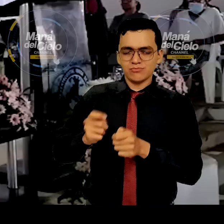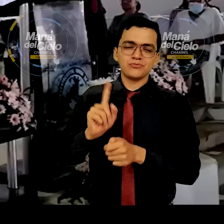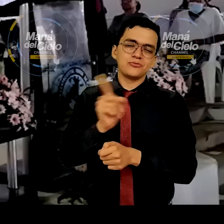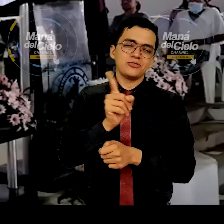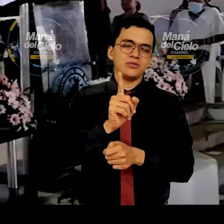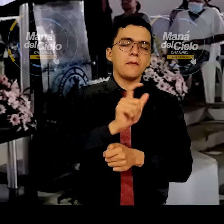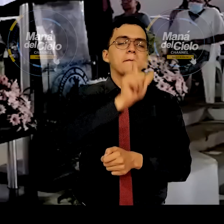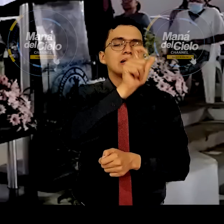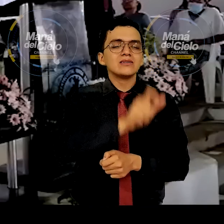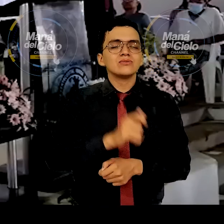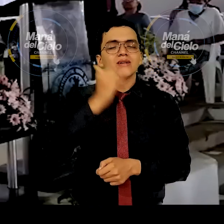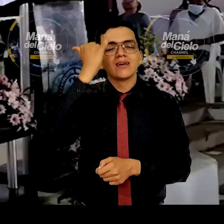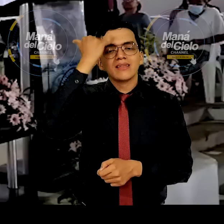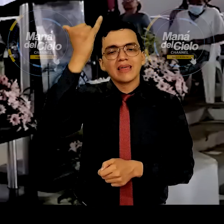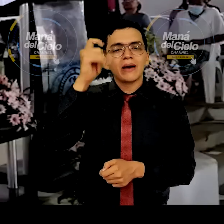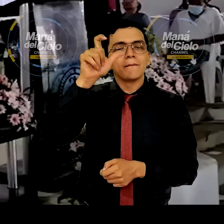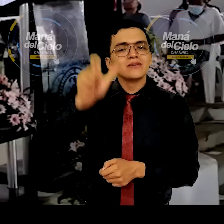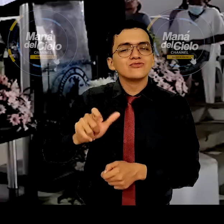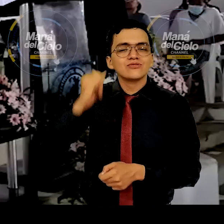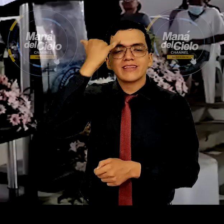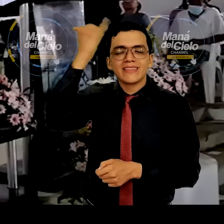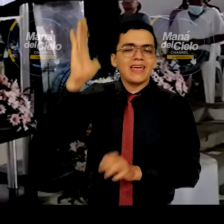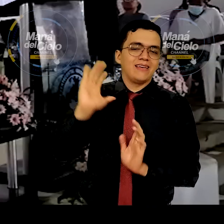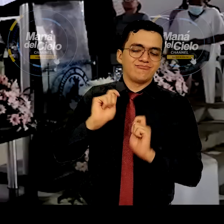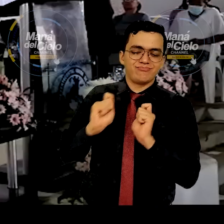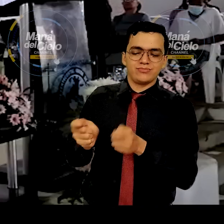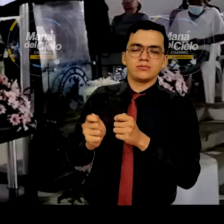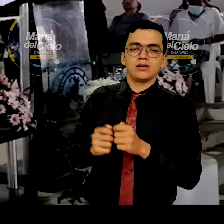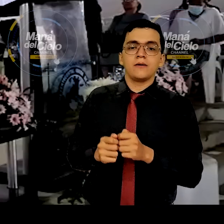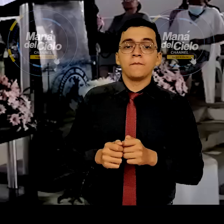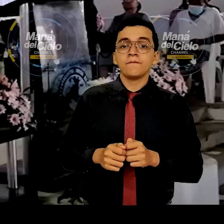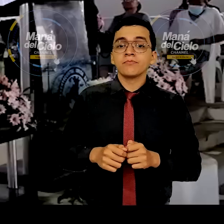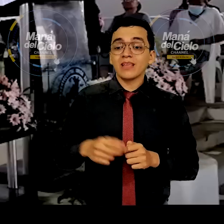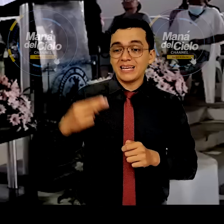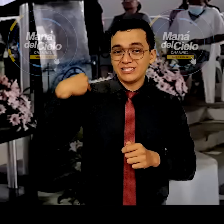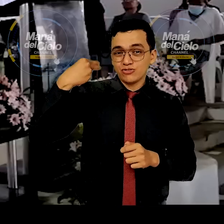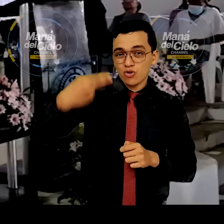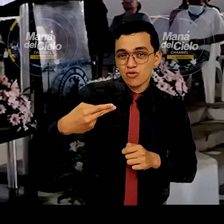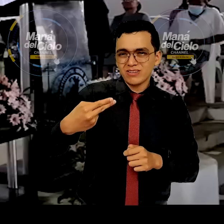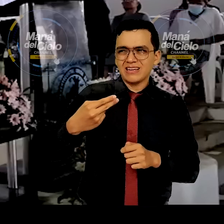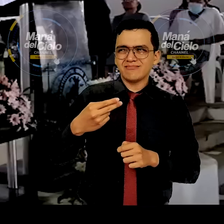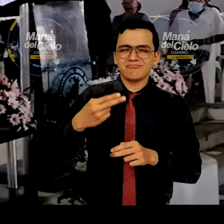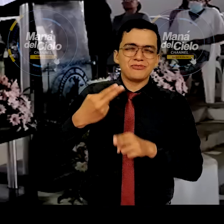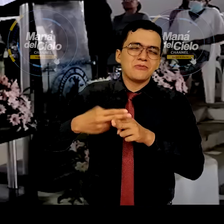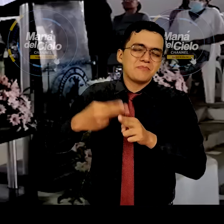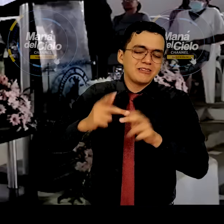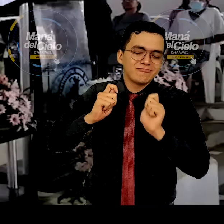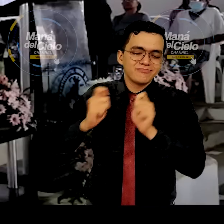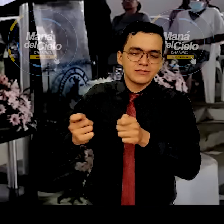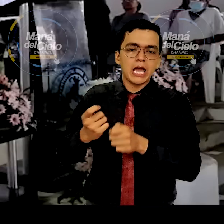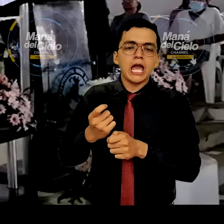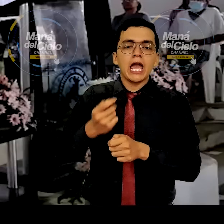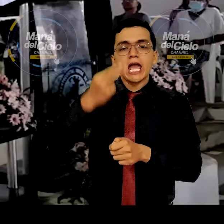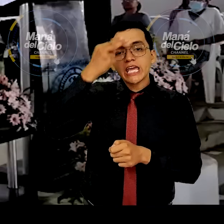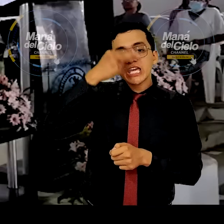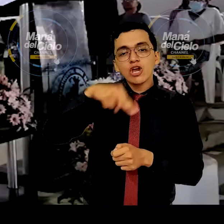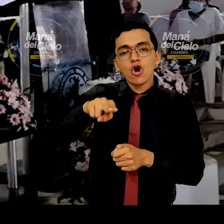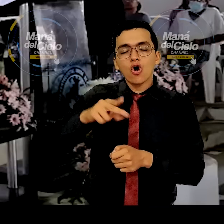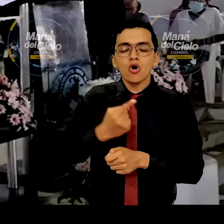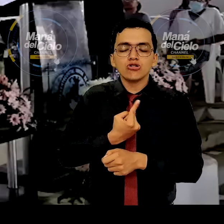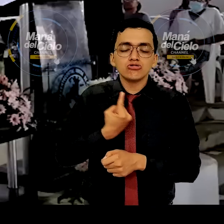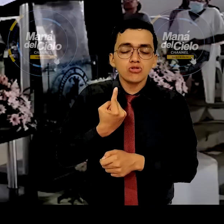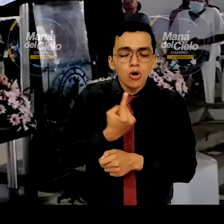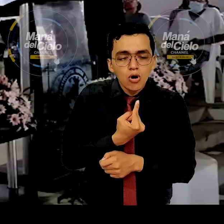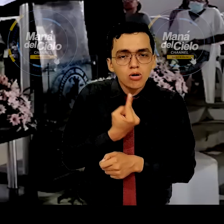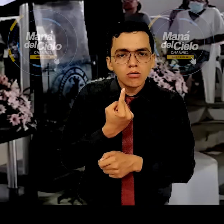Entonces, claro, cuando dice la parábola del hijo pródigo, uno centra la atención en una persona, que es el hijo pródigo,